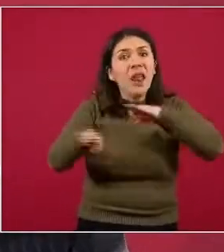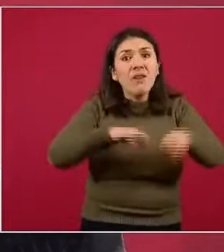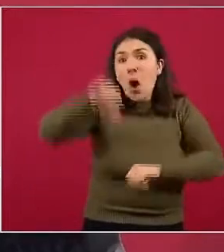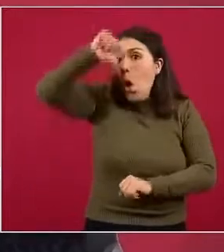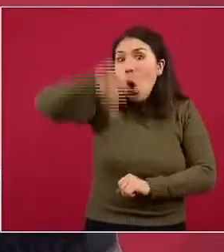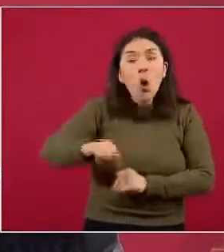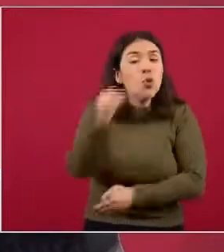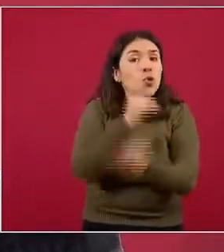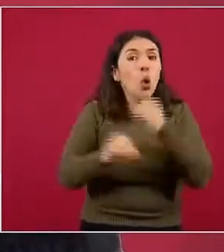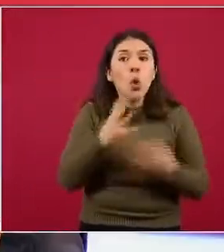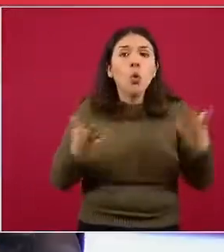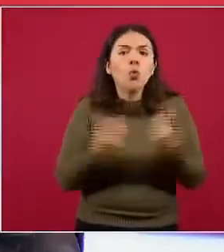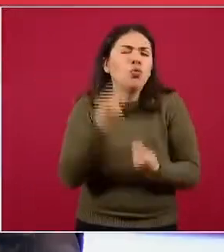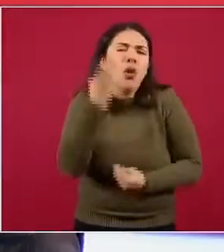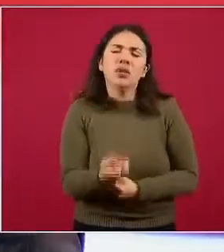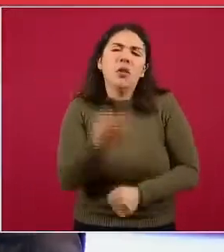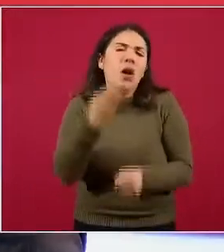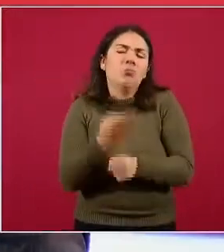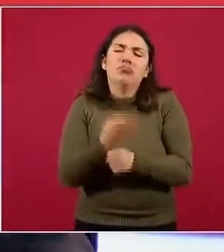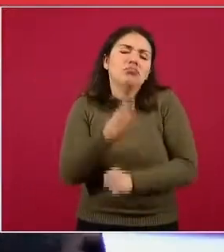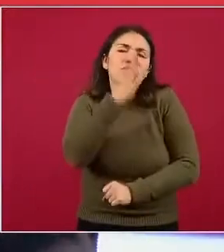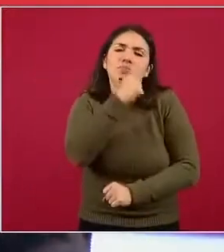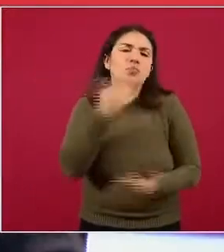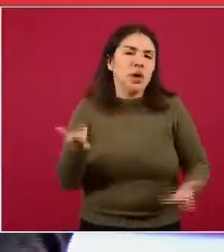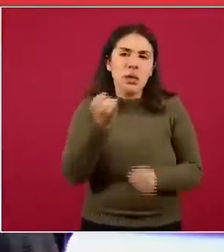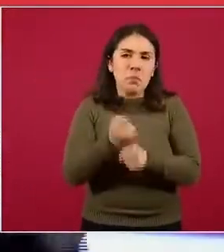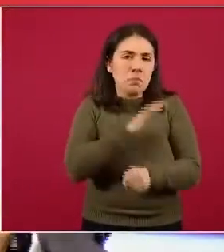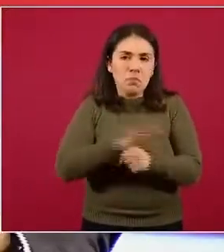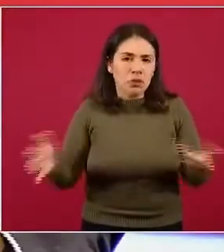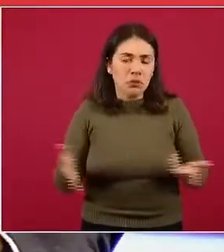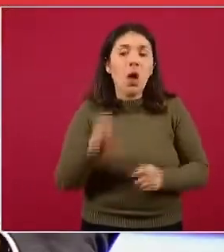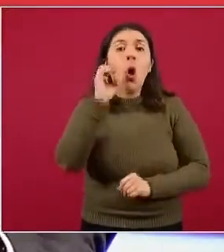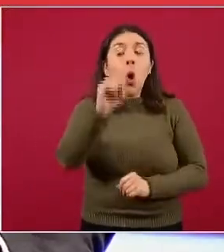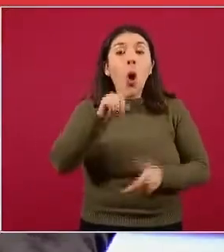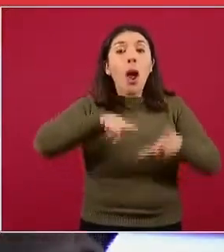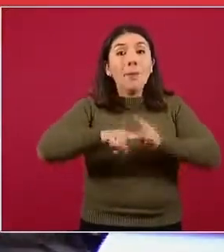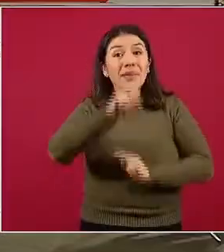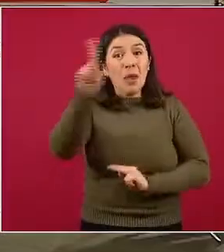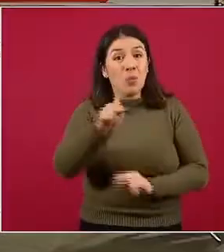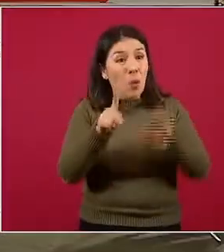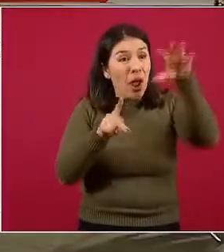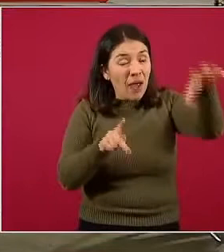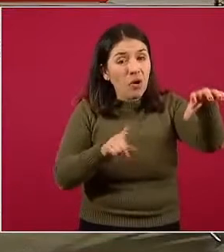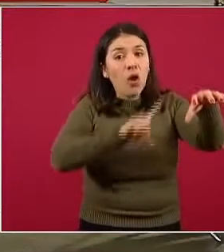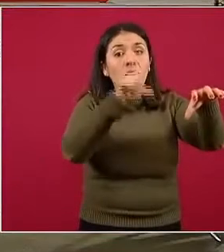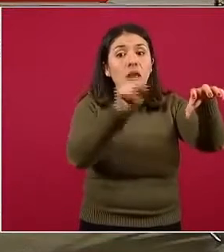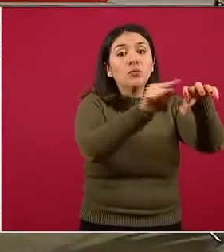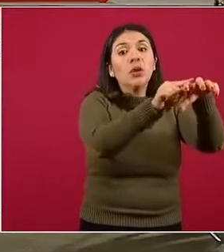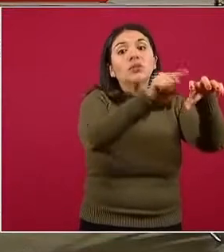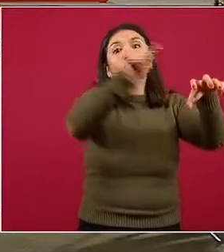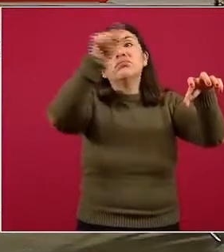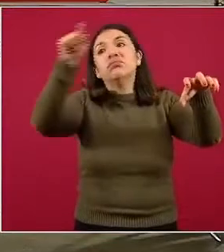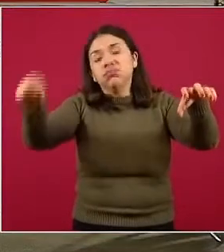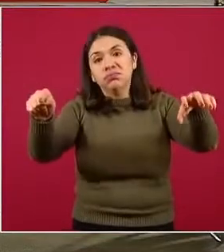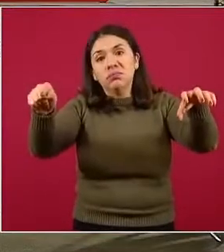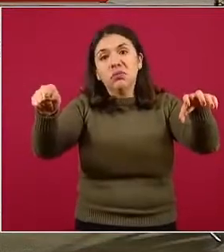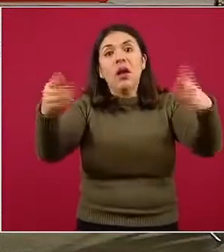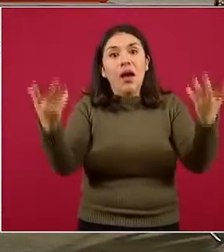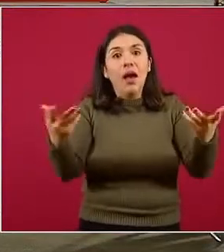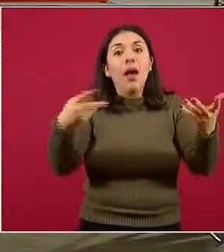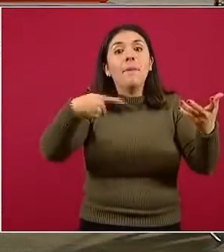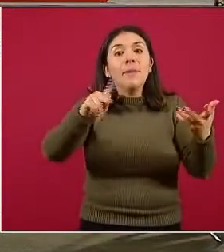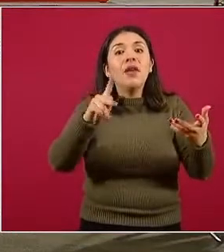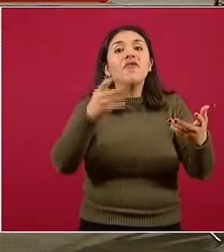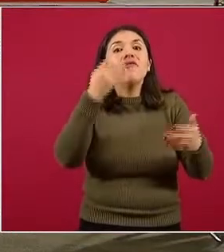cual es infactible, es inviable. O podría empezar por este poblado y después me voy a este otro poblado, pero entonces el